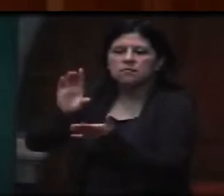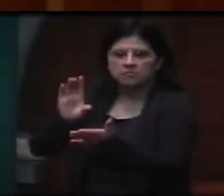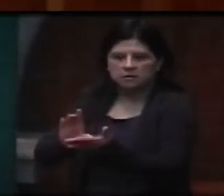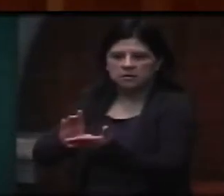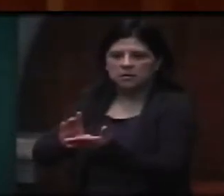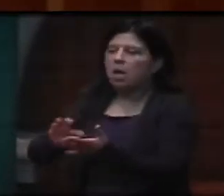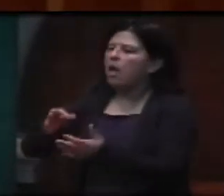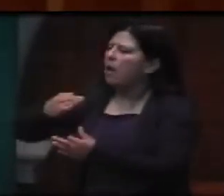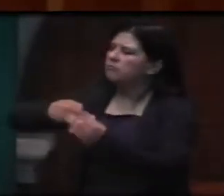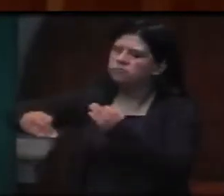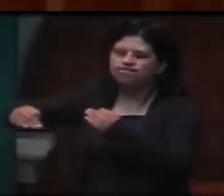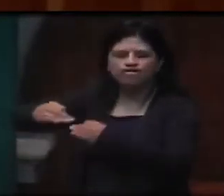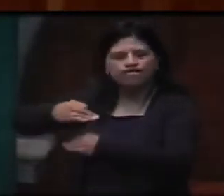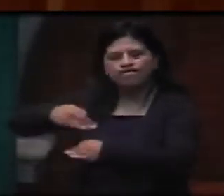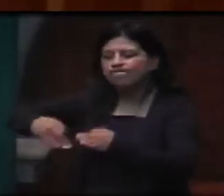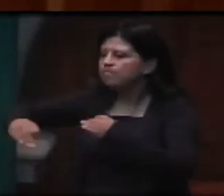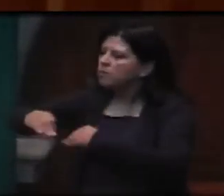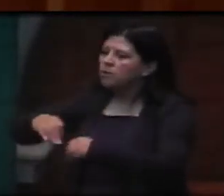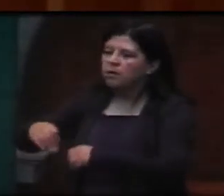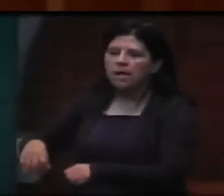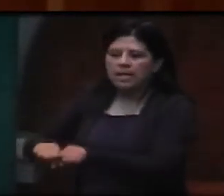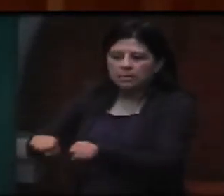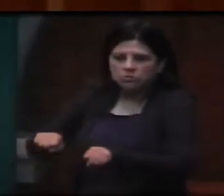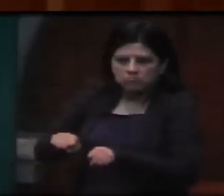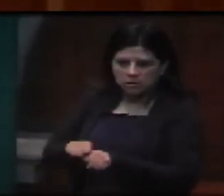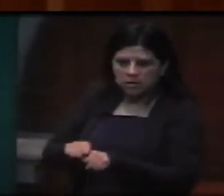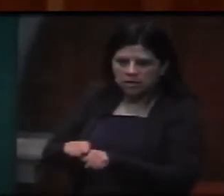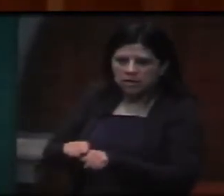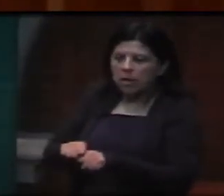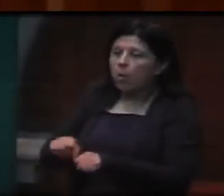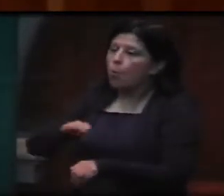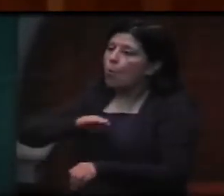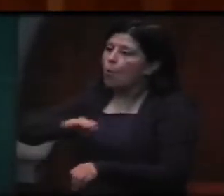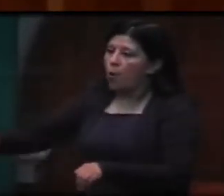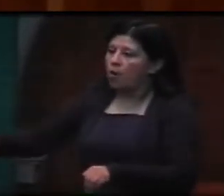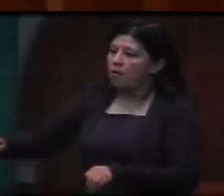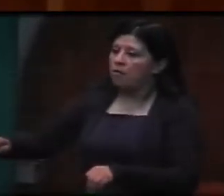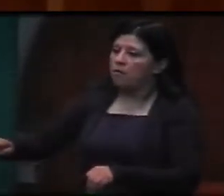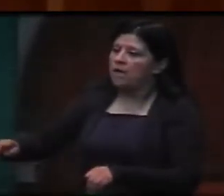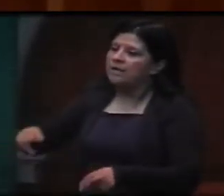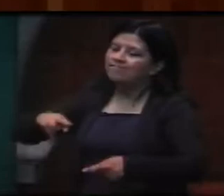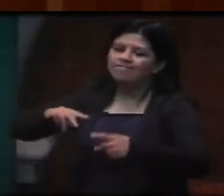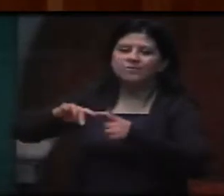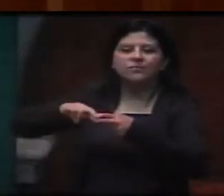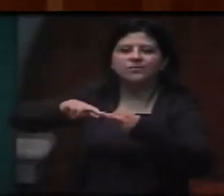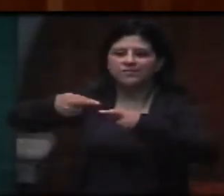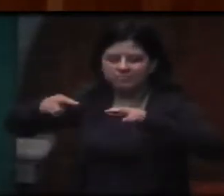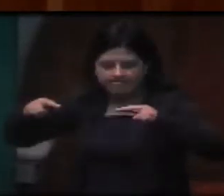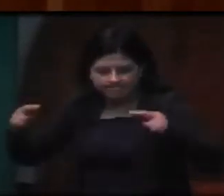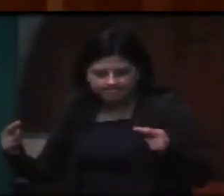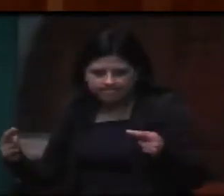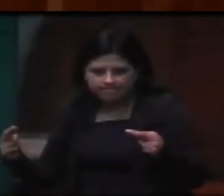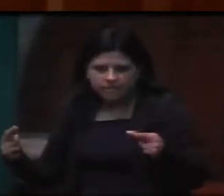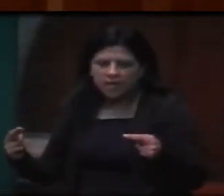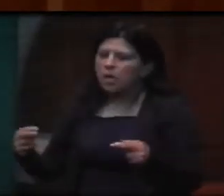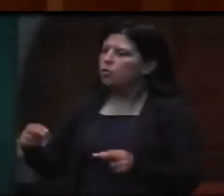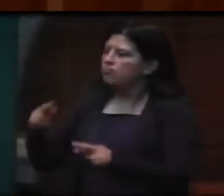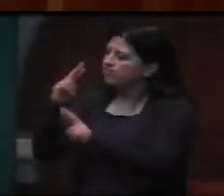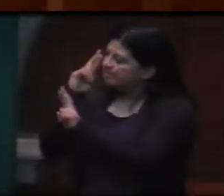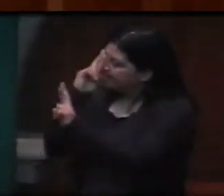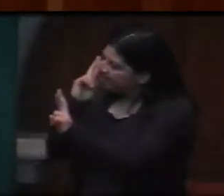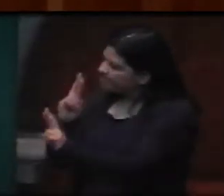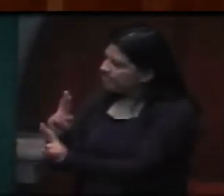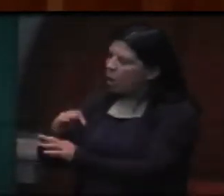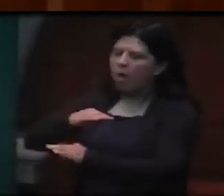sociedad oportunidades para aprender a relacionarse con respeto y a valorar a todos por igual,